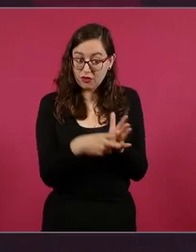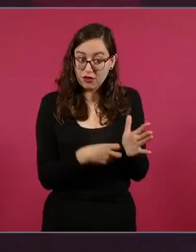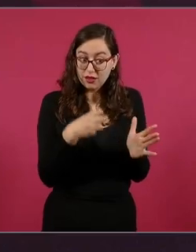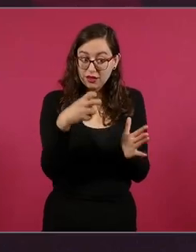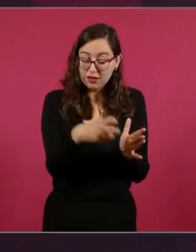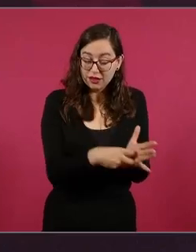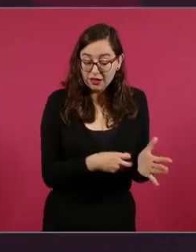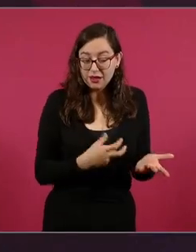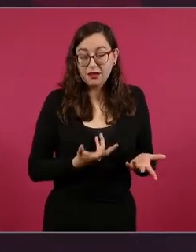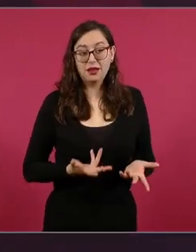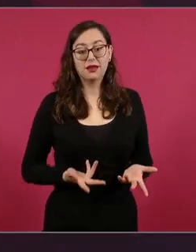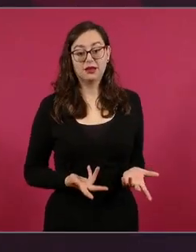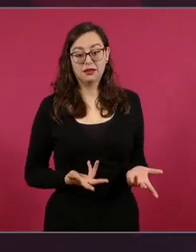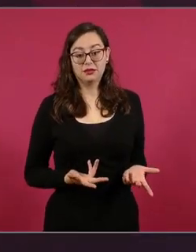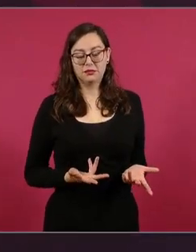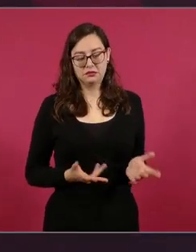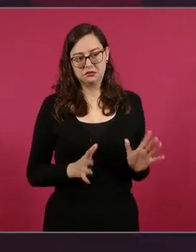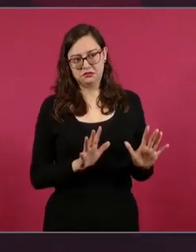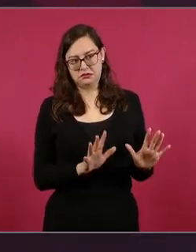generalizar, y también